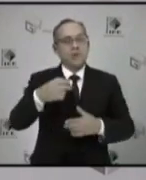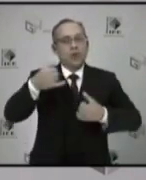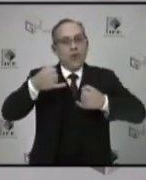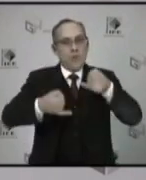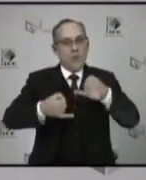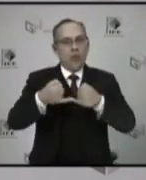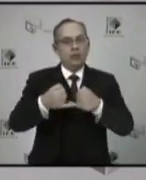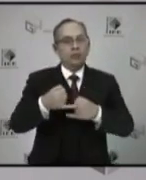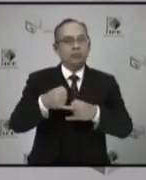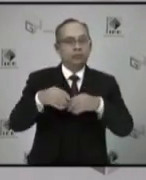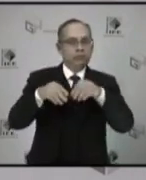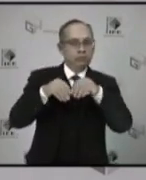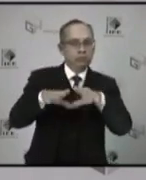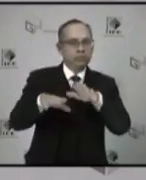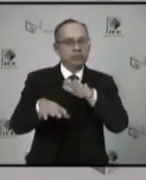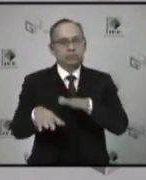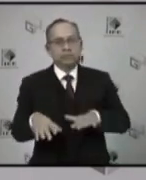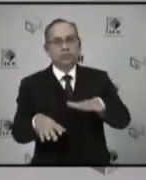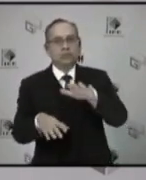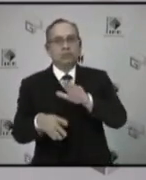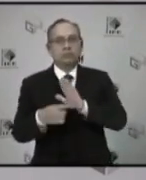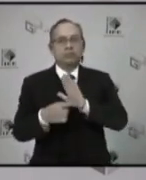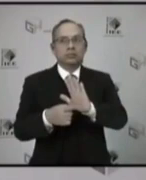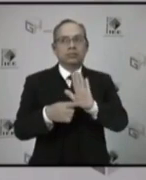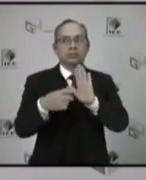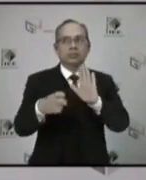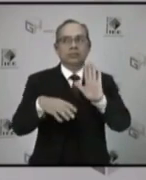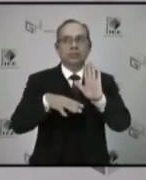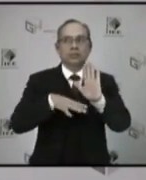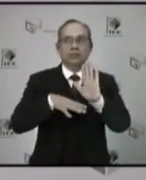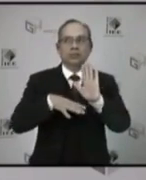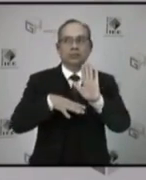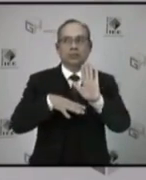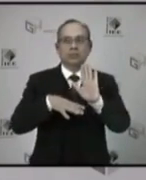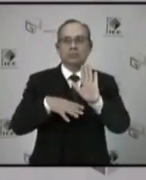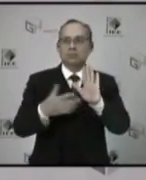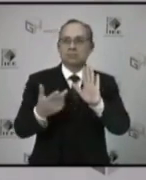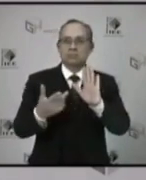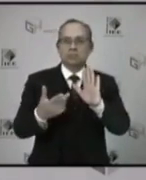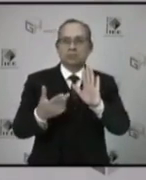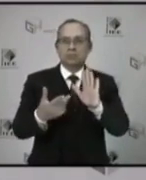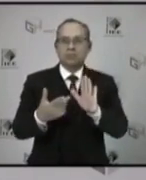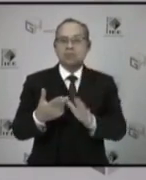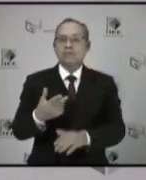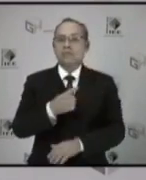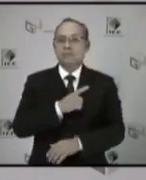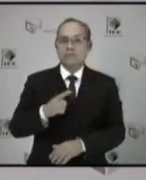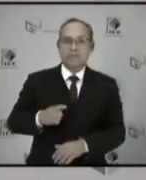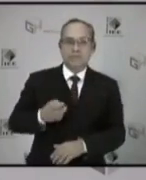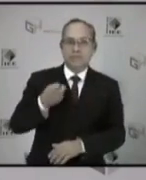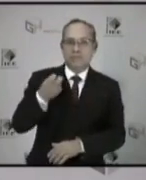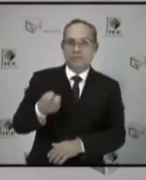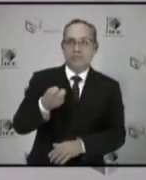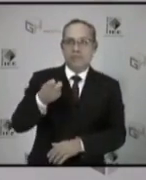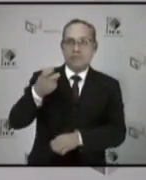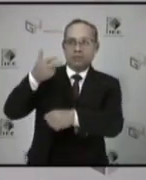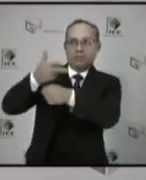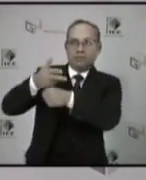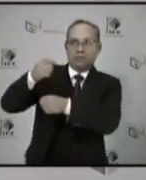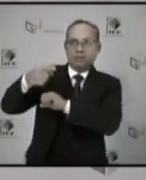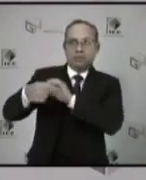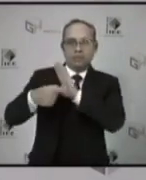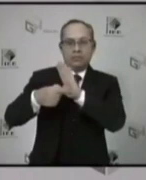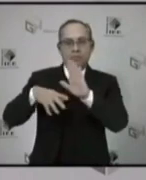para que la gente decida quién ejecuta las obras. Vamos a instalarles una cámara en el casco a los